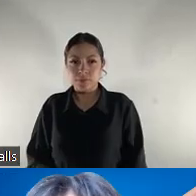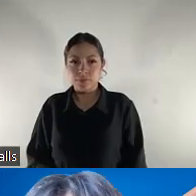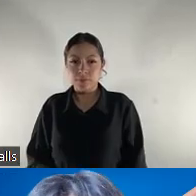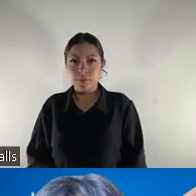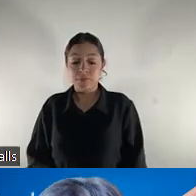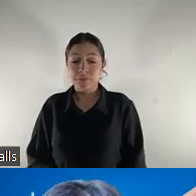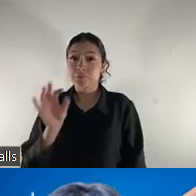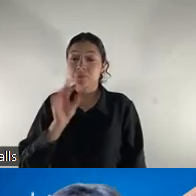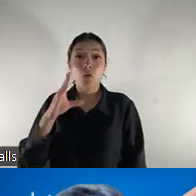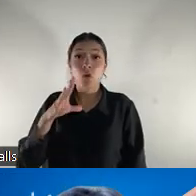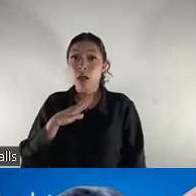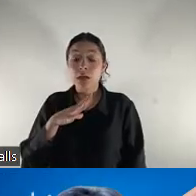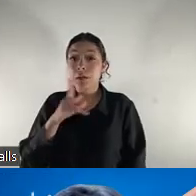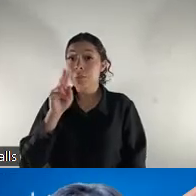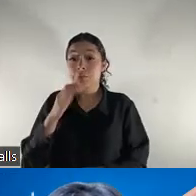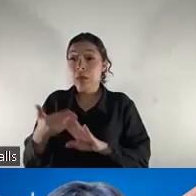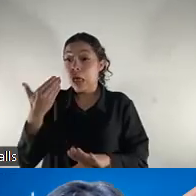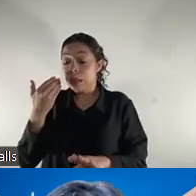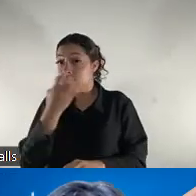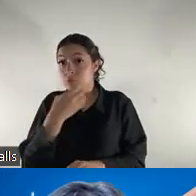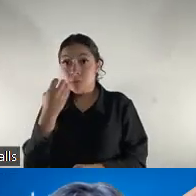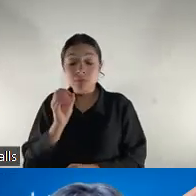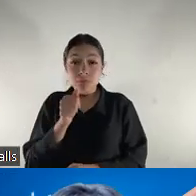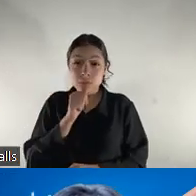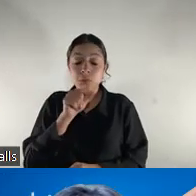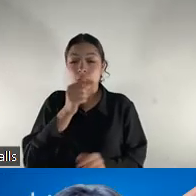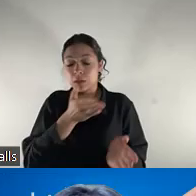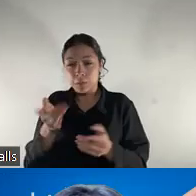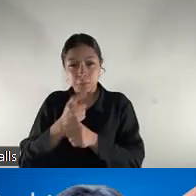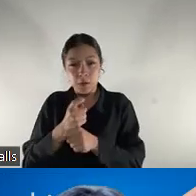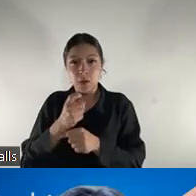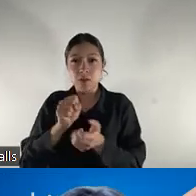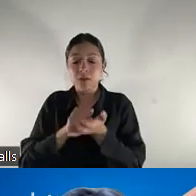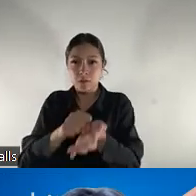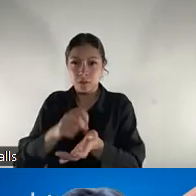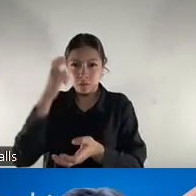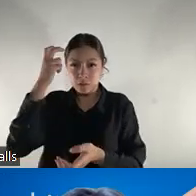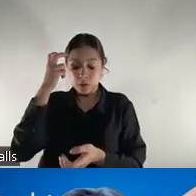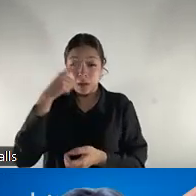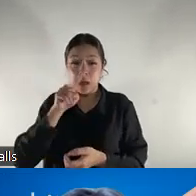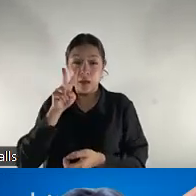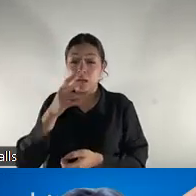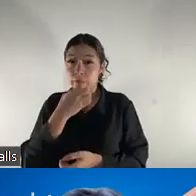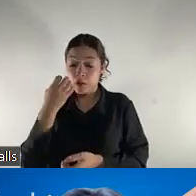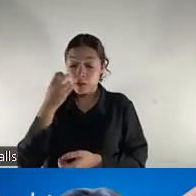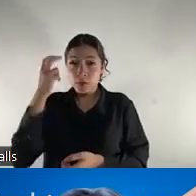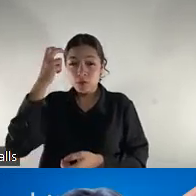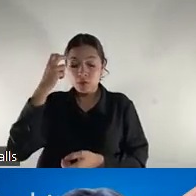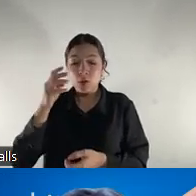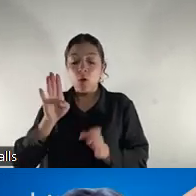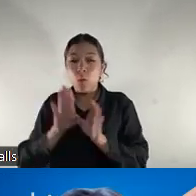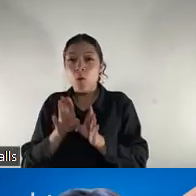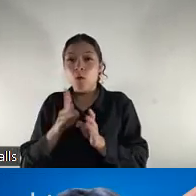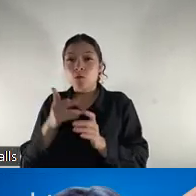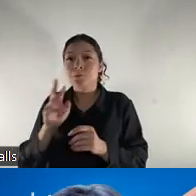diagnóstico, pasa a detección por el servicio de psicología, donde se realiza el proceso de evaluación psicosocial, que en un momento la